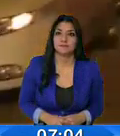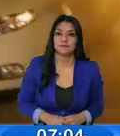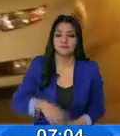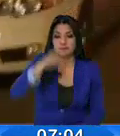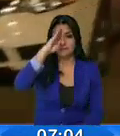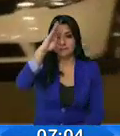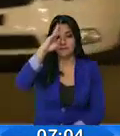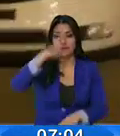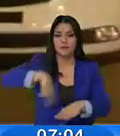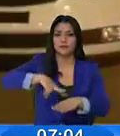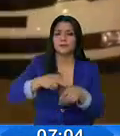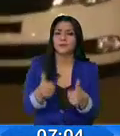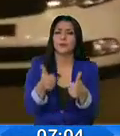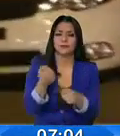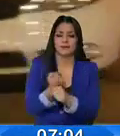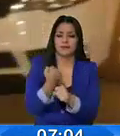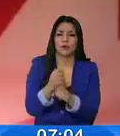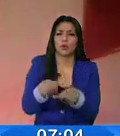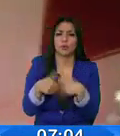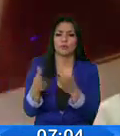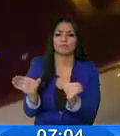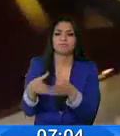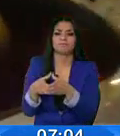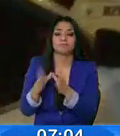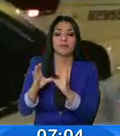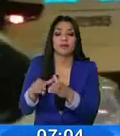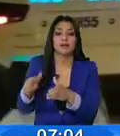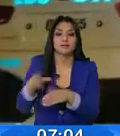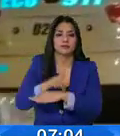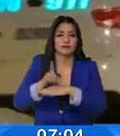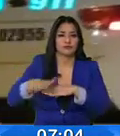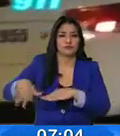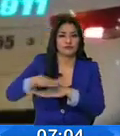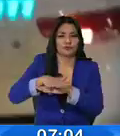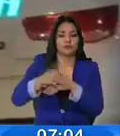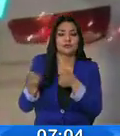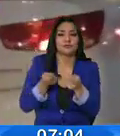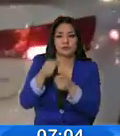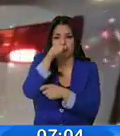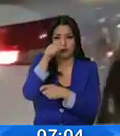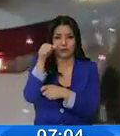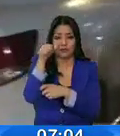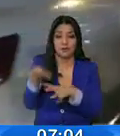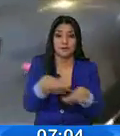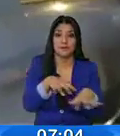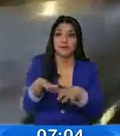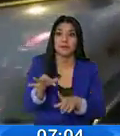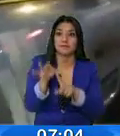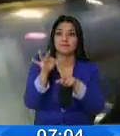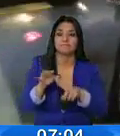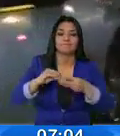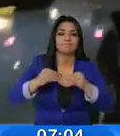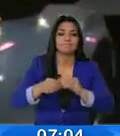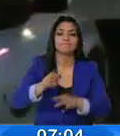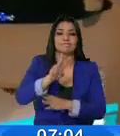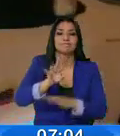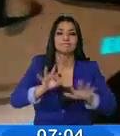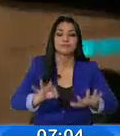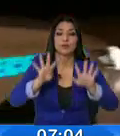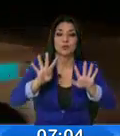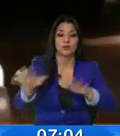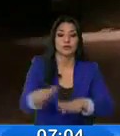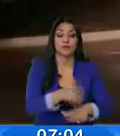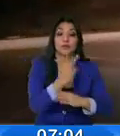Policía Nacional a través de la Dirección Antinarcóticos sigue dando resultados. La operación Impacto 284, en donde se allanaron